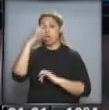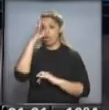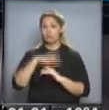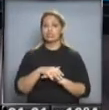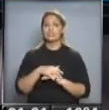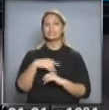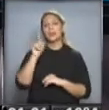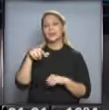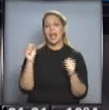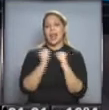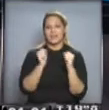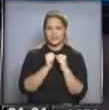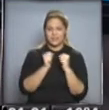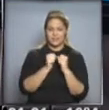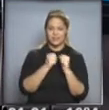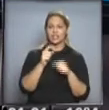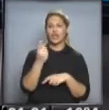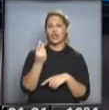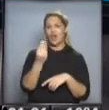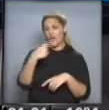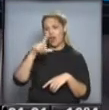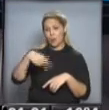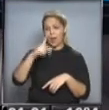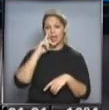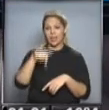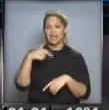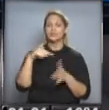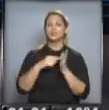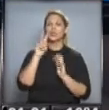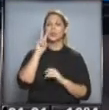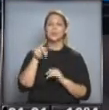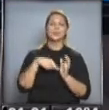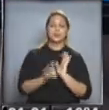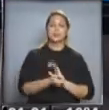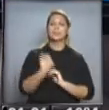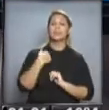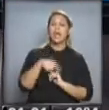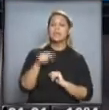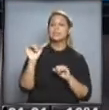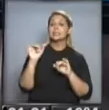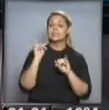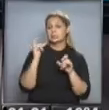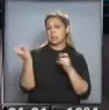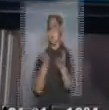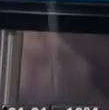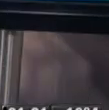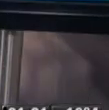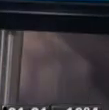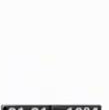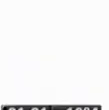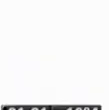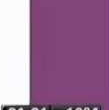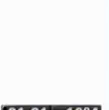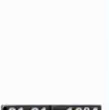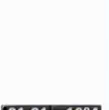máxima. Se viene el frío entonces los próximos días aquí en la ciudad de Buenos Aires. Como siempre, la información la brinda el Servicio Meteorológico Nacional.